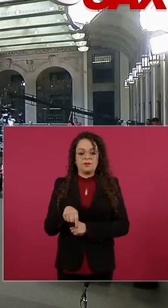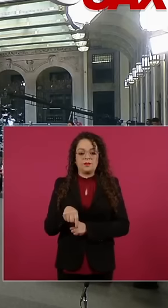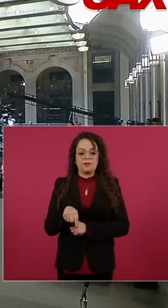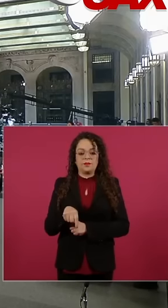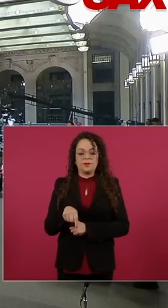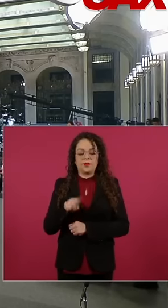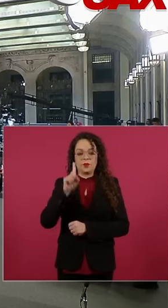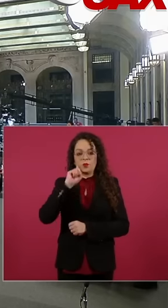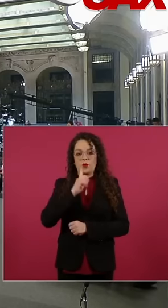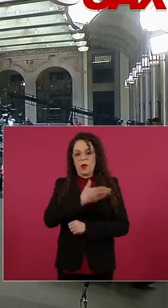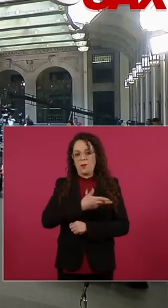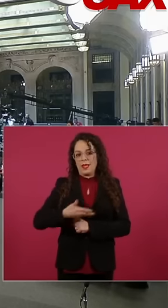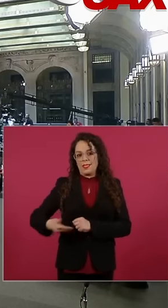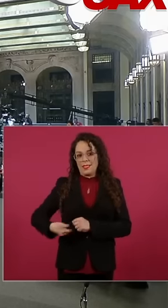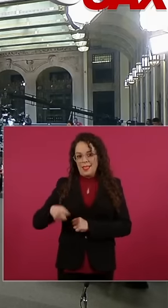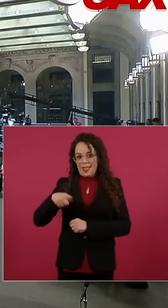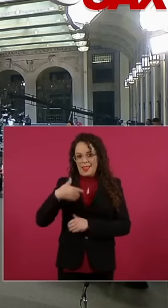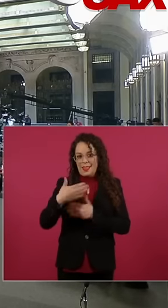Ah, hizo uno también.